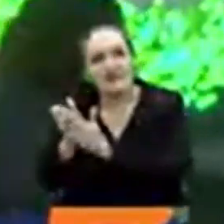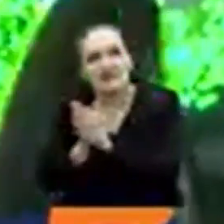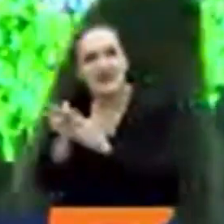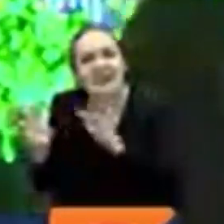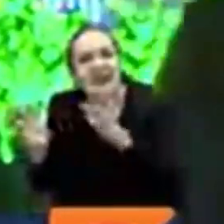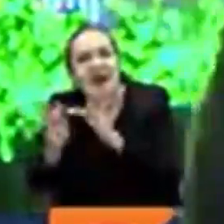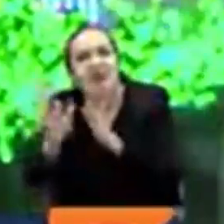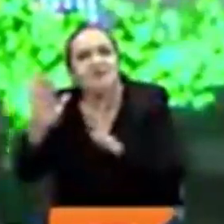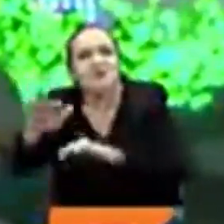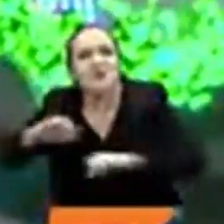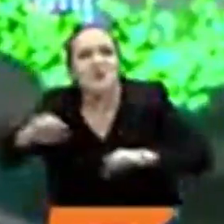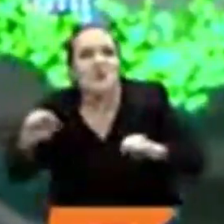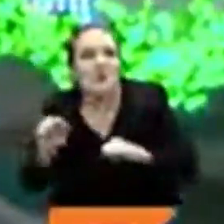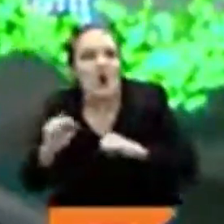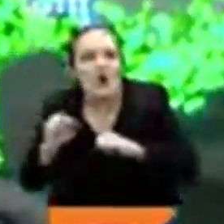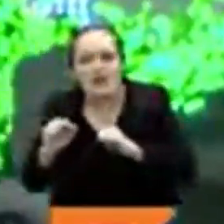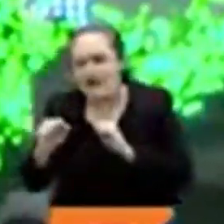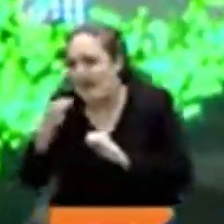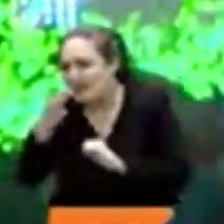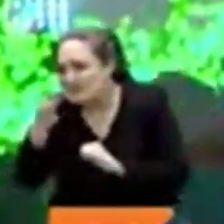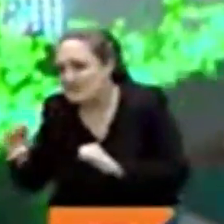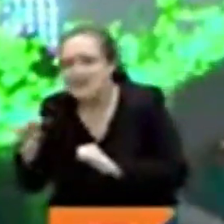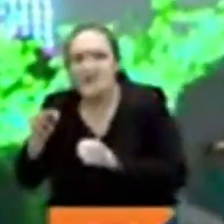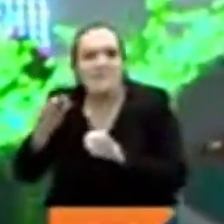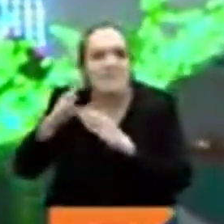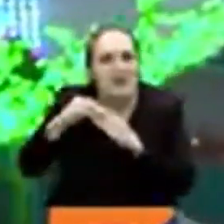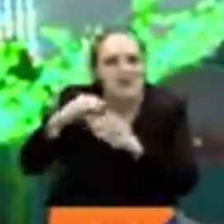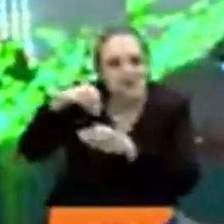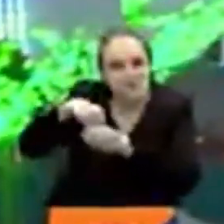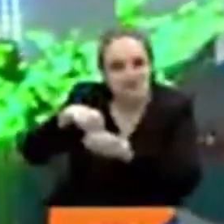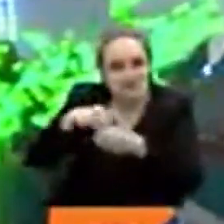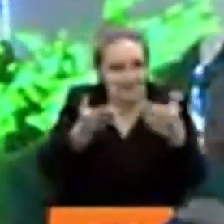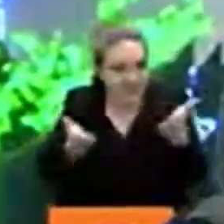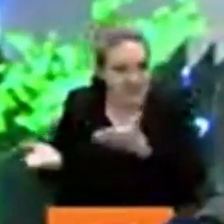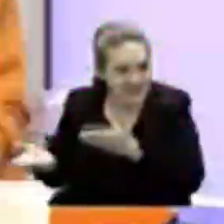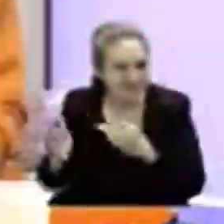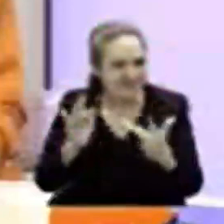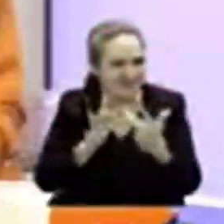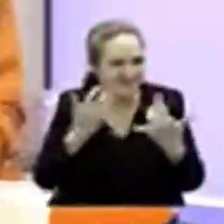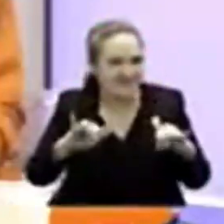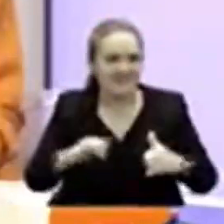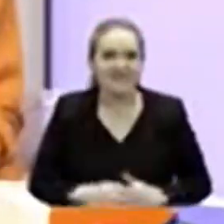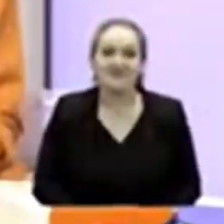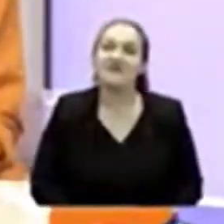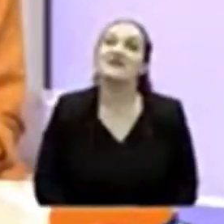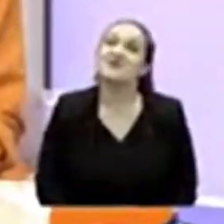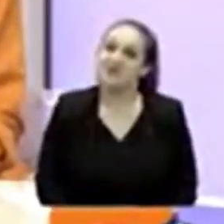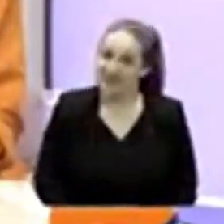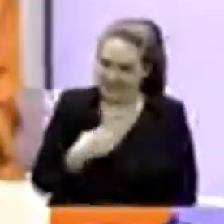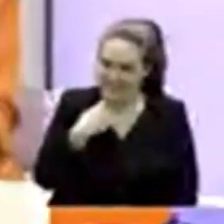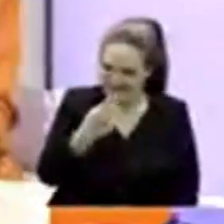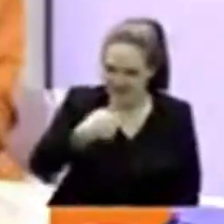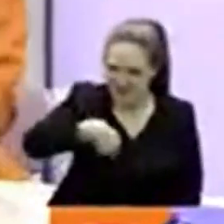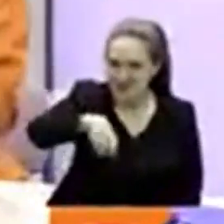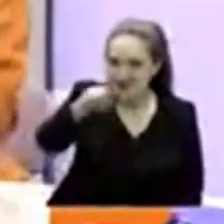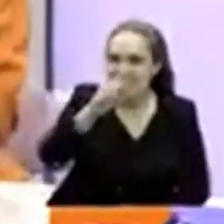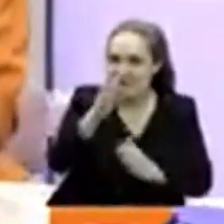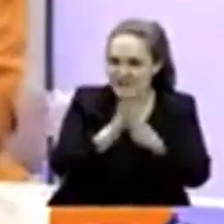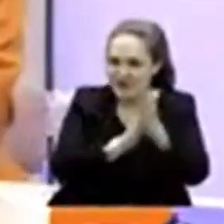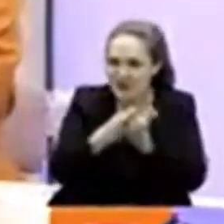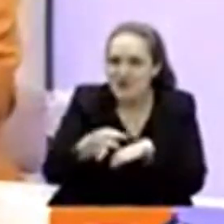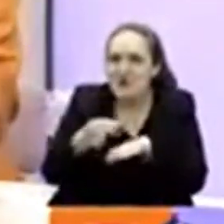esto lo despido, Juan Sebastián Ramírez, RTVC Noticias, conectados 24/7. Juan Sebastián, dígale que ahí estaré tomándome